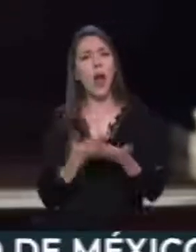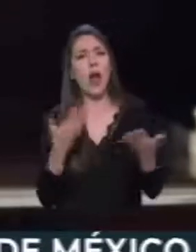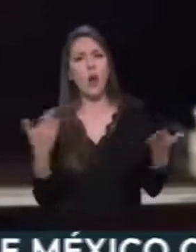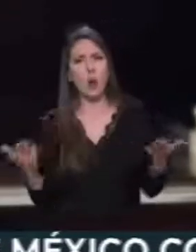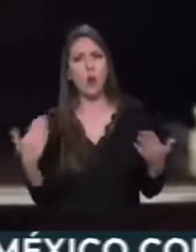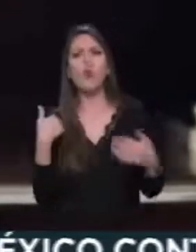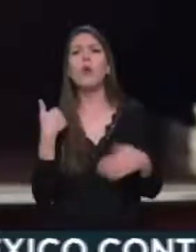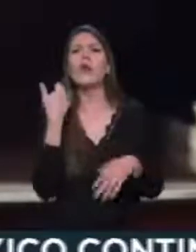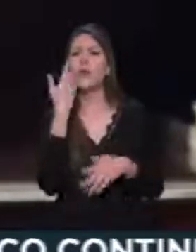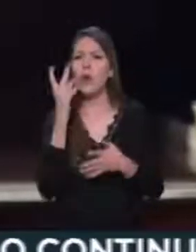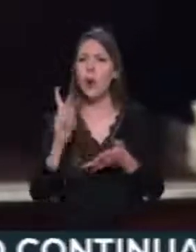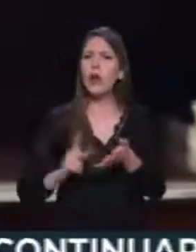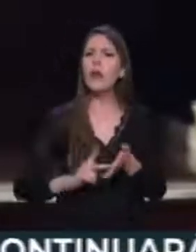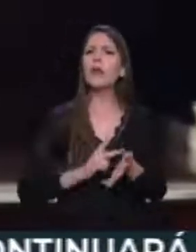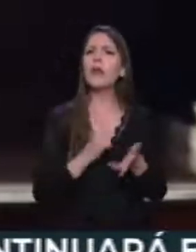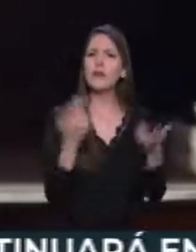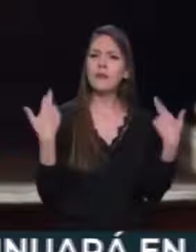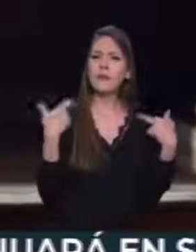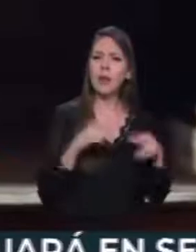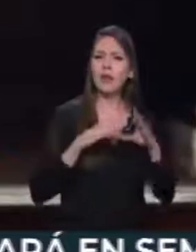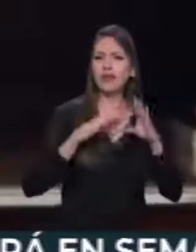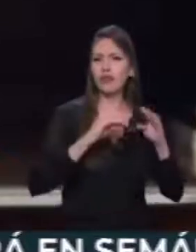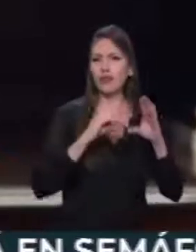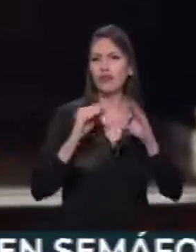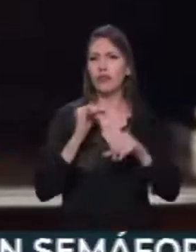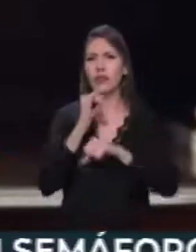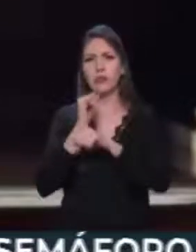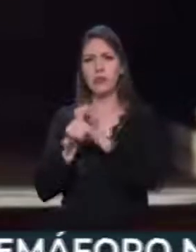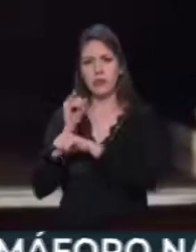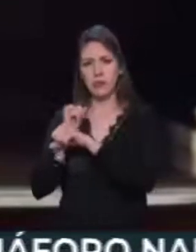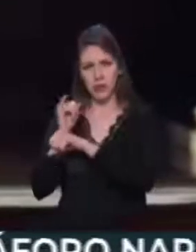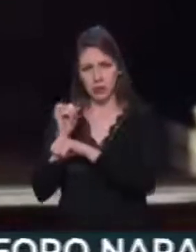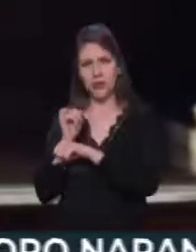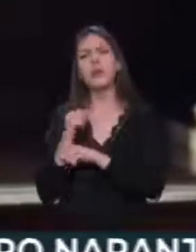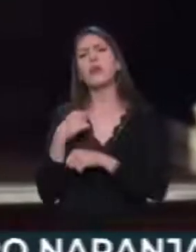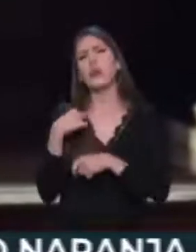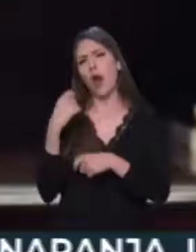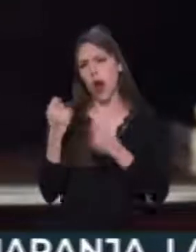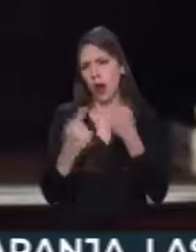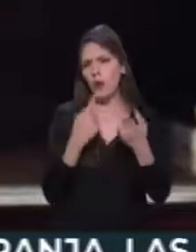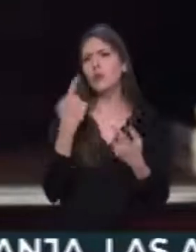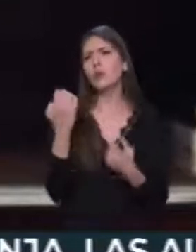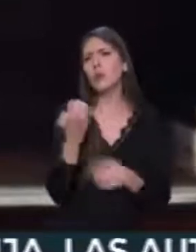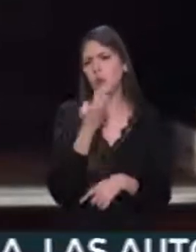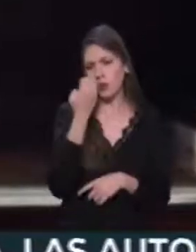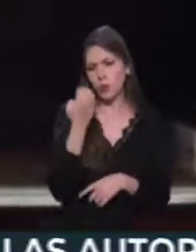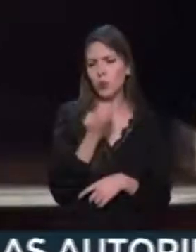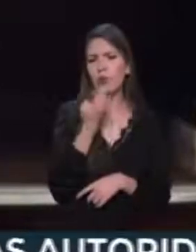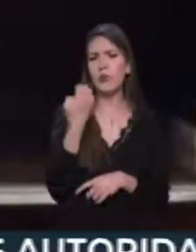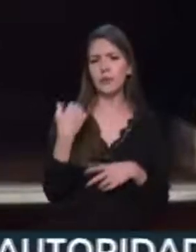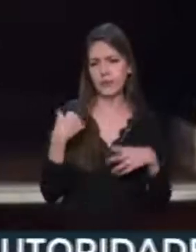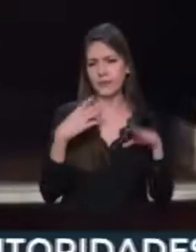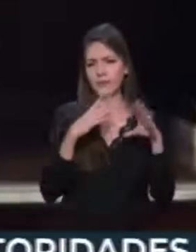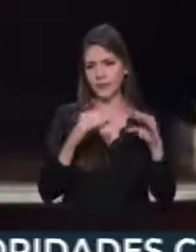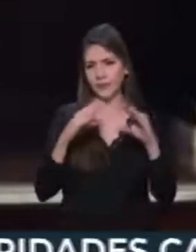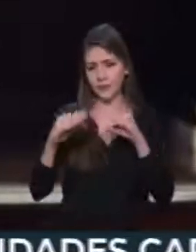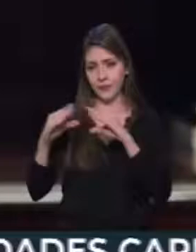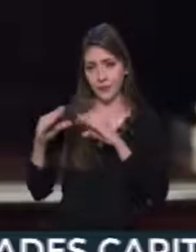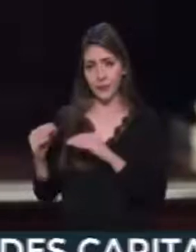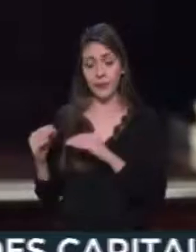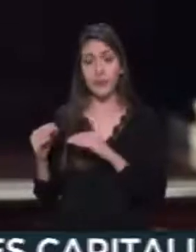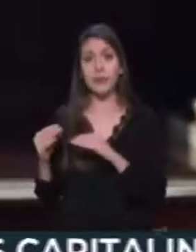de profesor de investigador, voy a estar en algunas instituciones de profesor, de investigador, y sobre todo quisiera